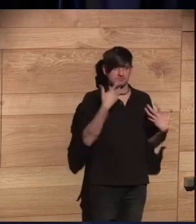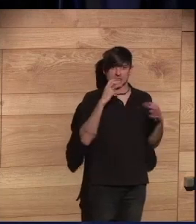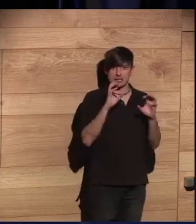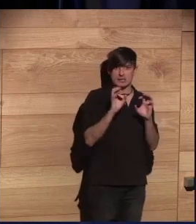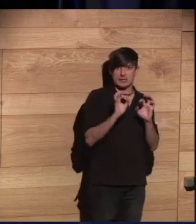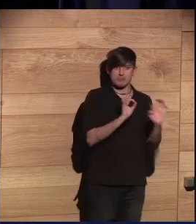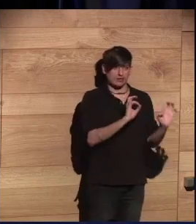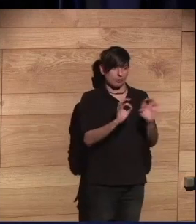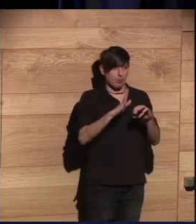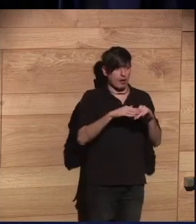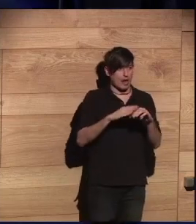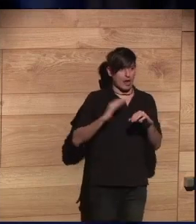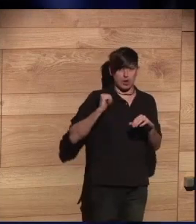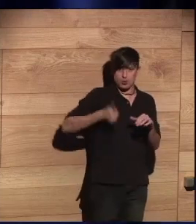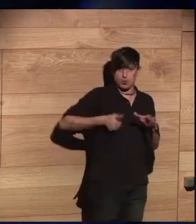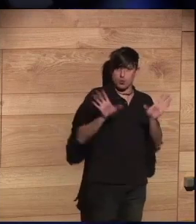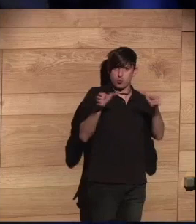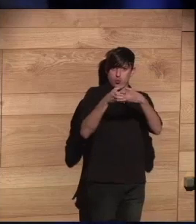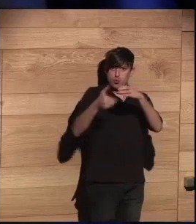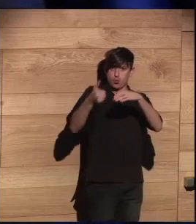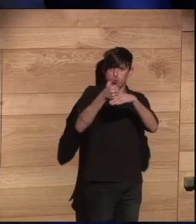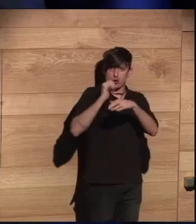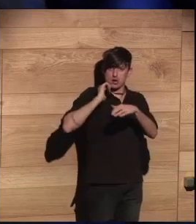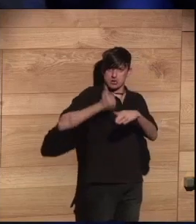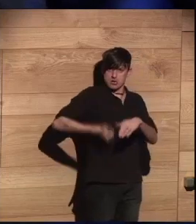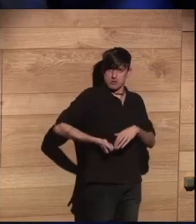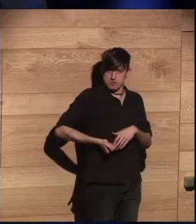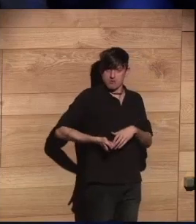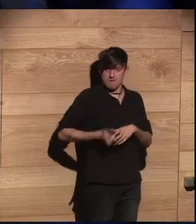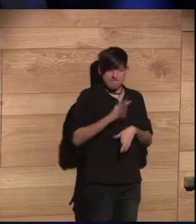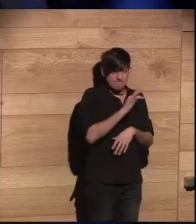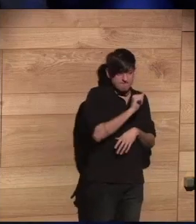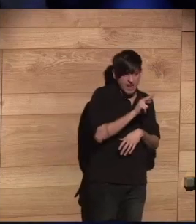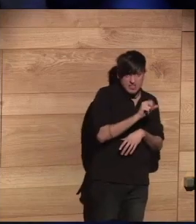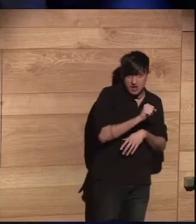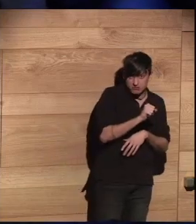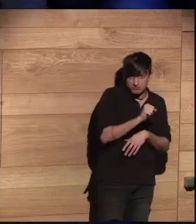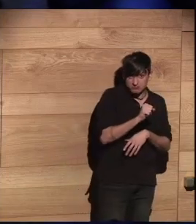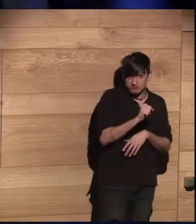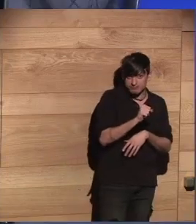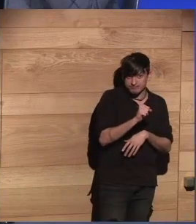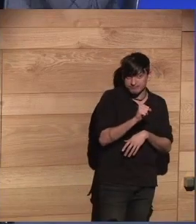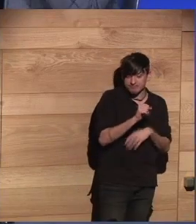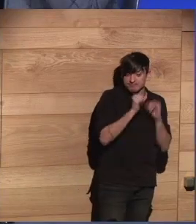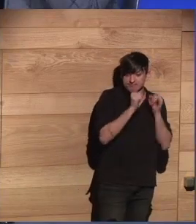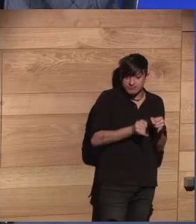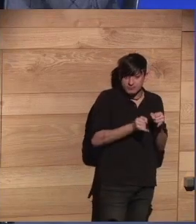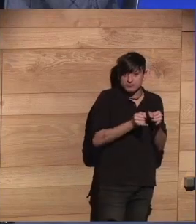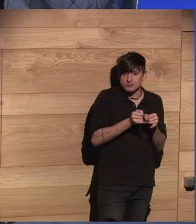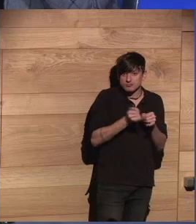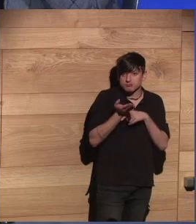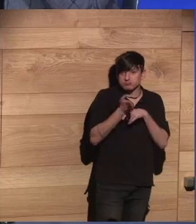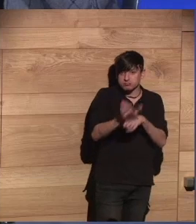para la burguesía de aquella época, que llega Falla con unos sonidos, bueno,